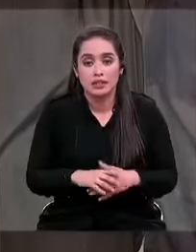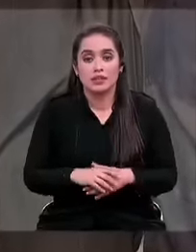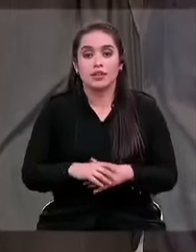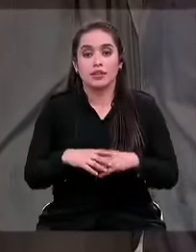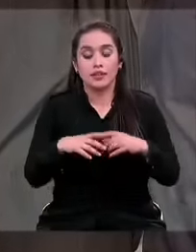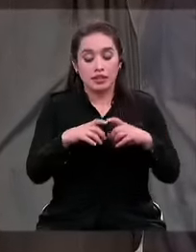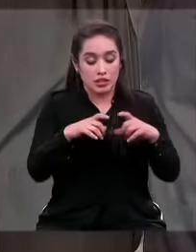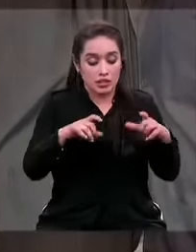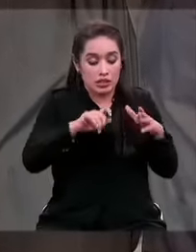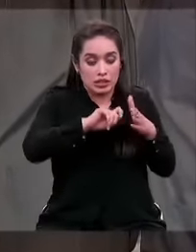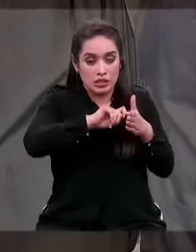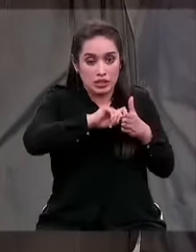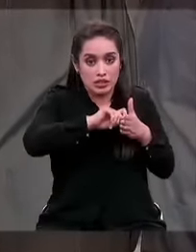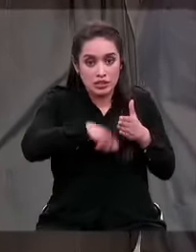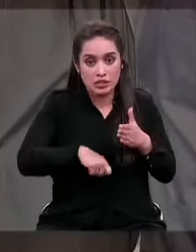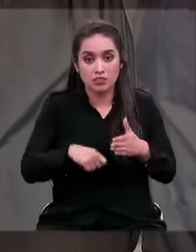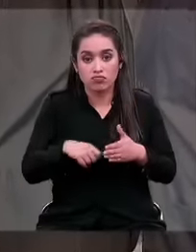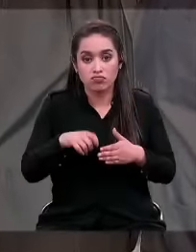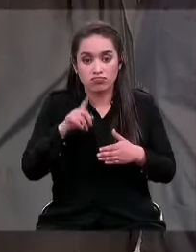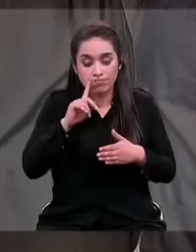el cheque lo tengo aquí. Vamos, don